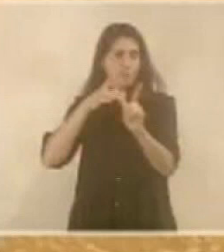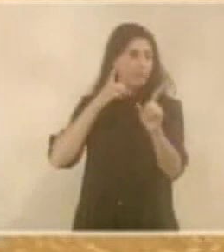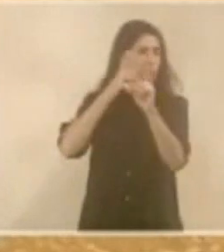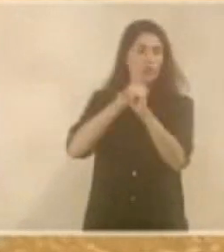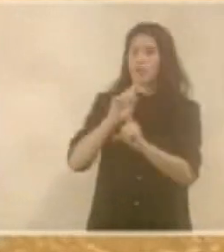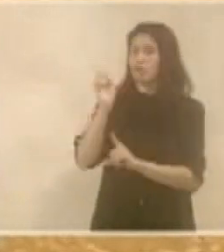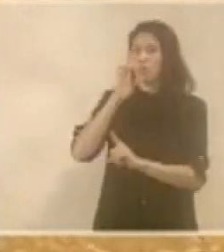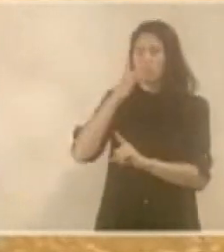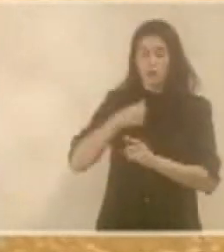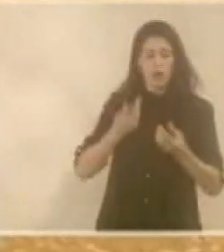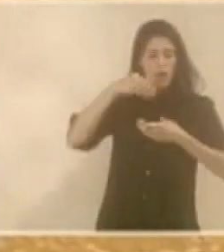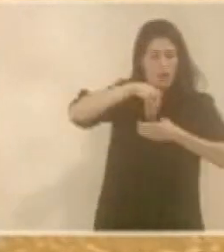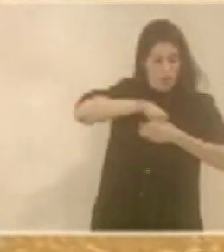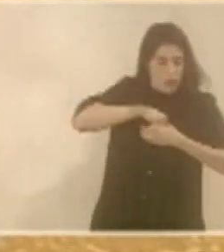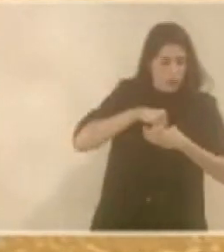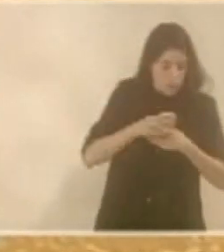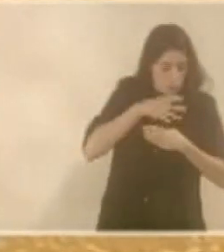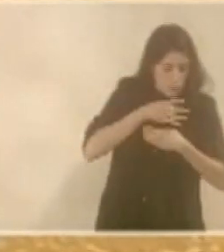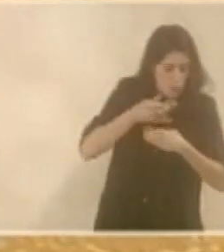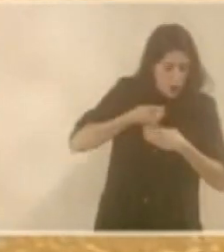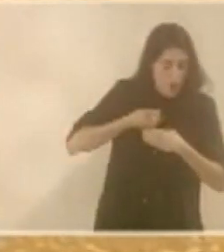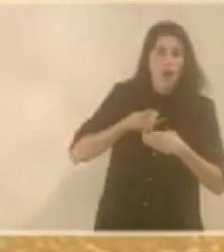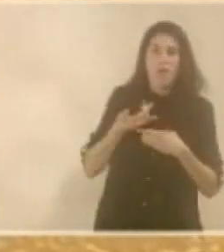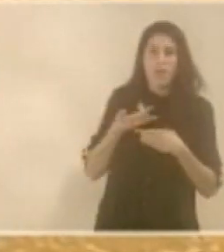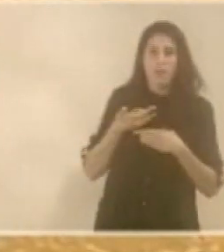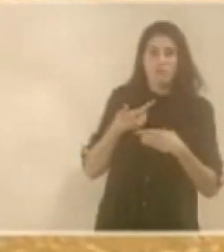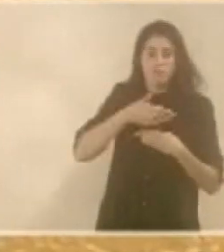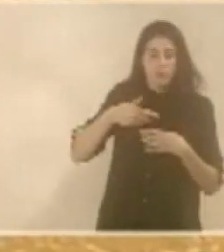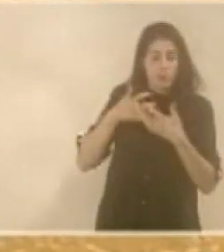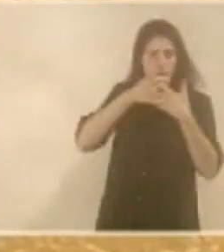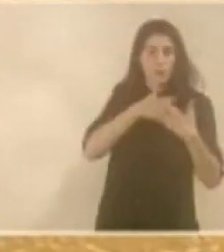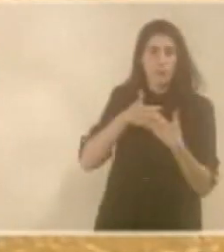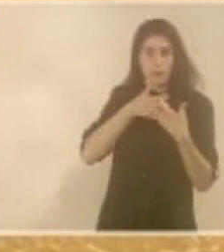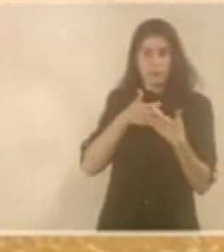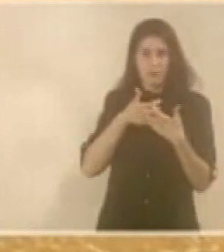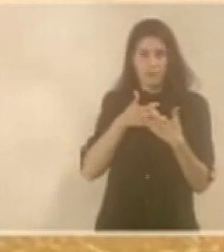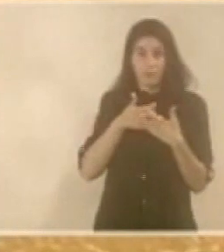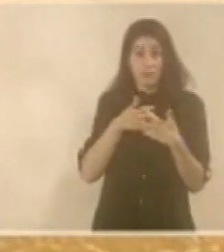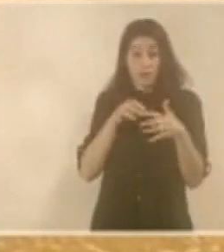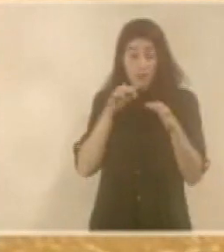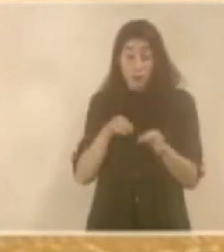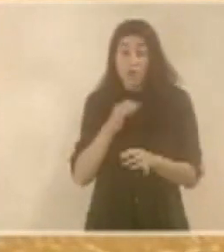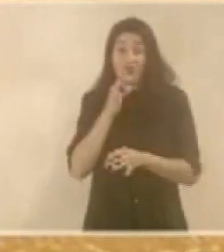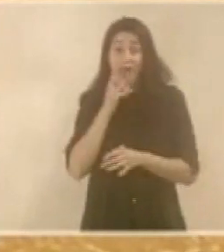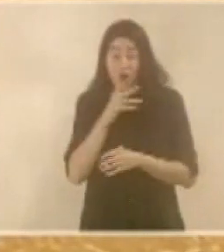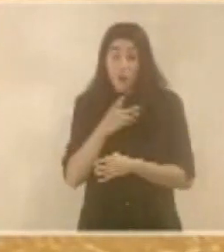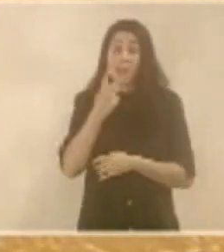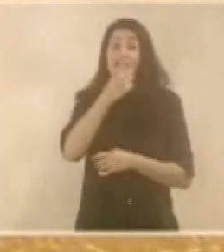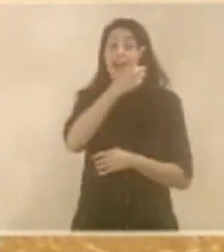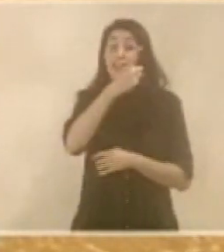a luchar hasta la muerte. Y han tenido que pasar 154 años, los que van